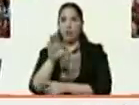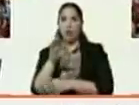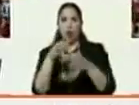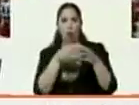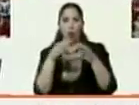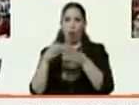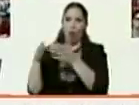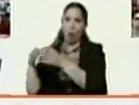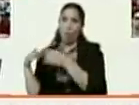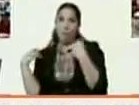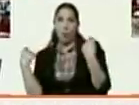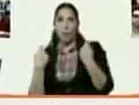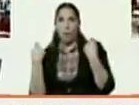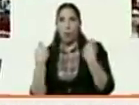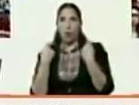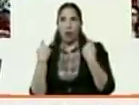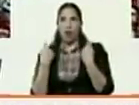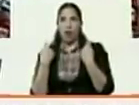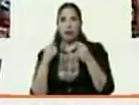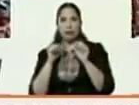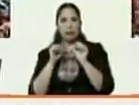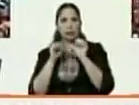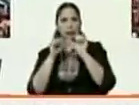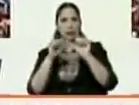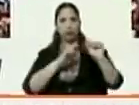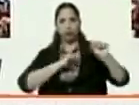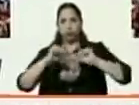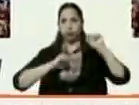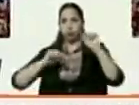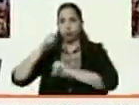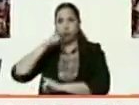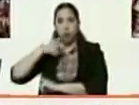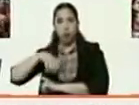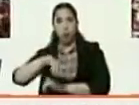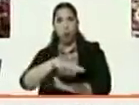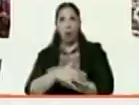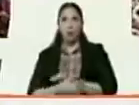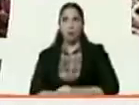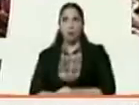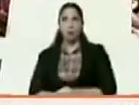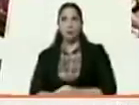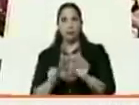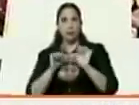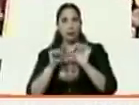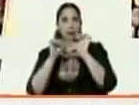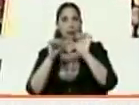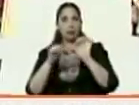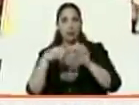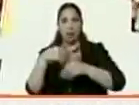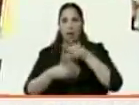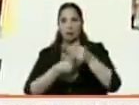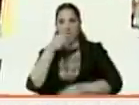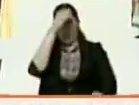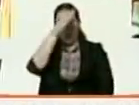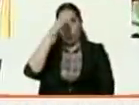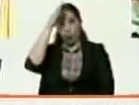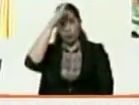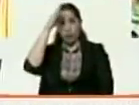organización popular, la constante movilización del pueblo, la constante generación de